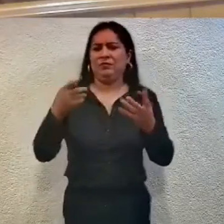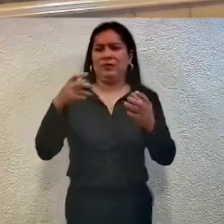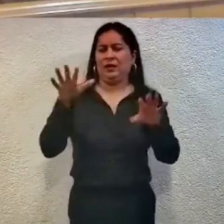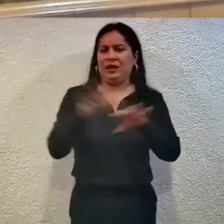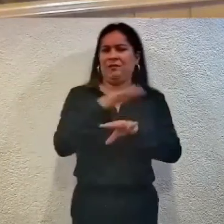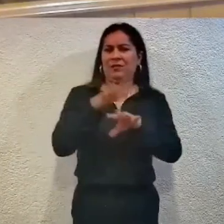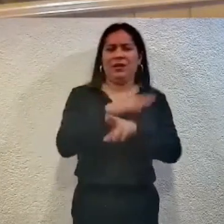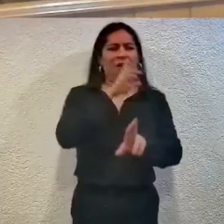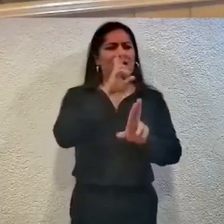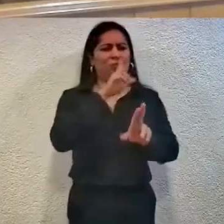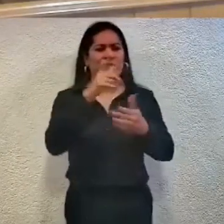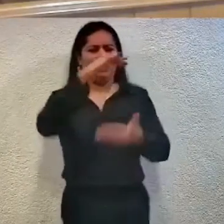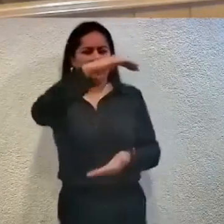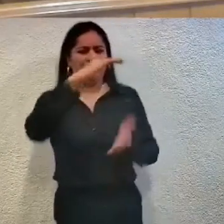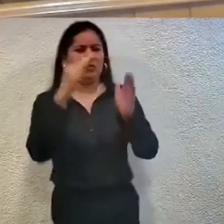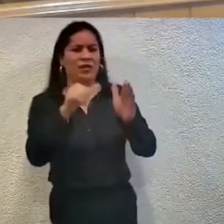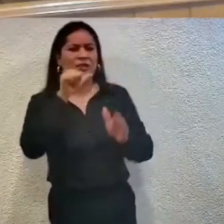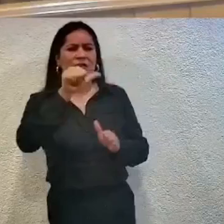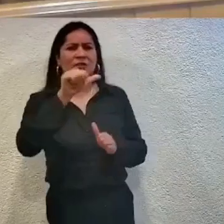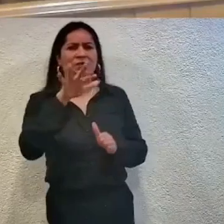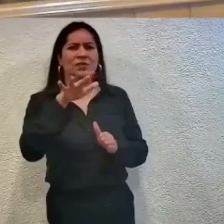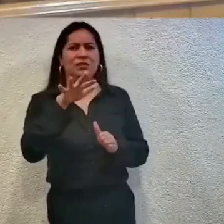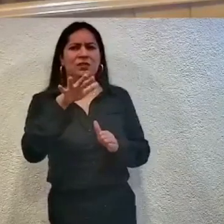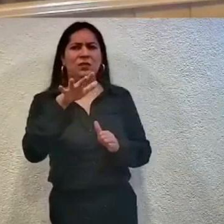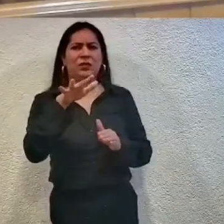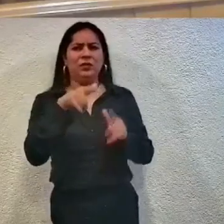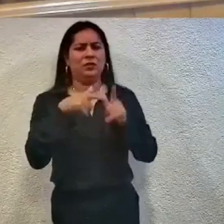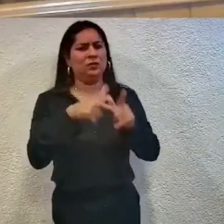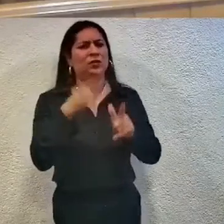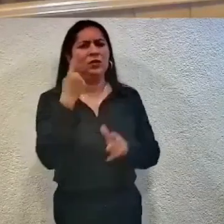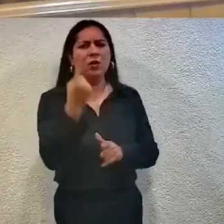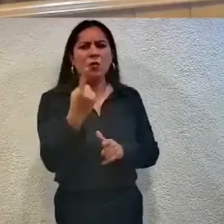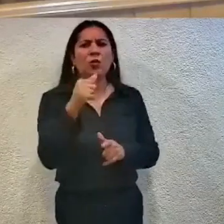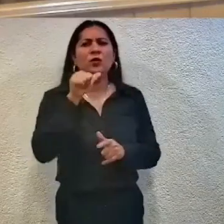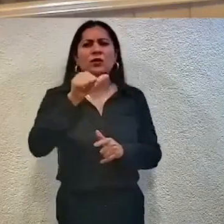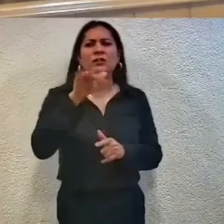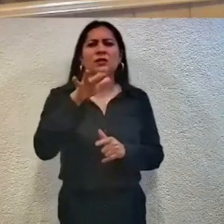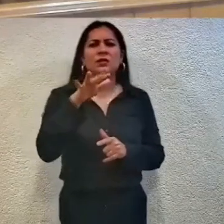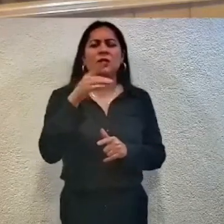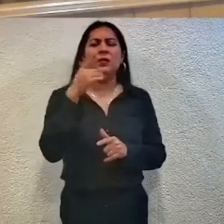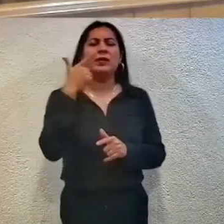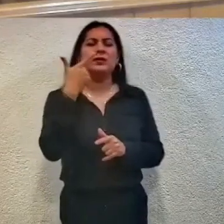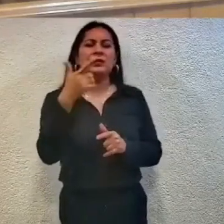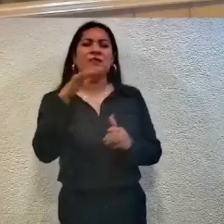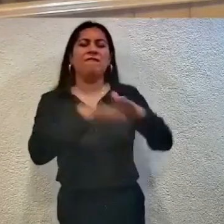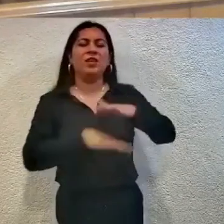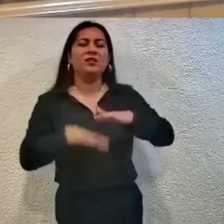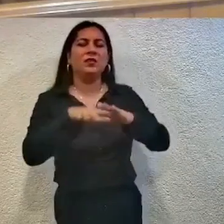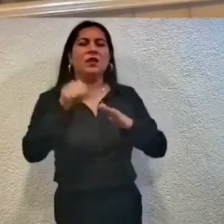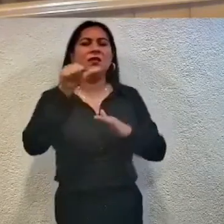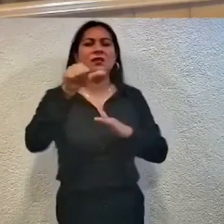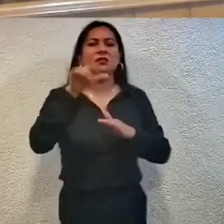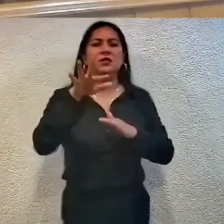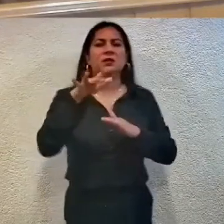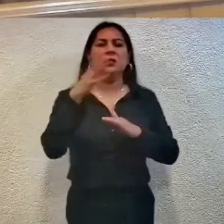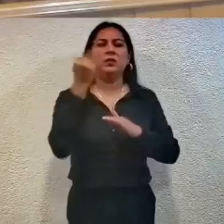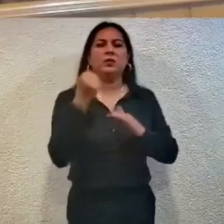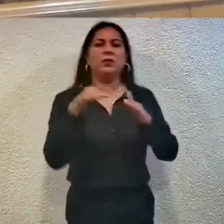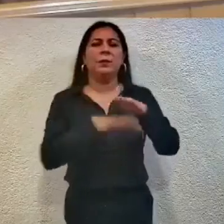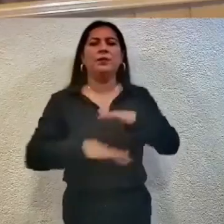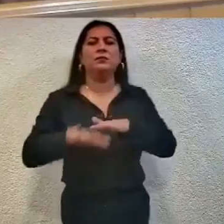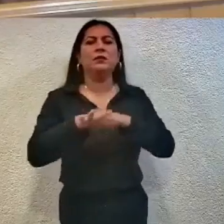los resultados de las casillas 1655 contigua 1, 1657 básica, 1659